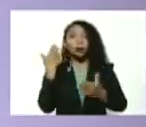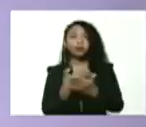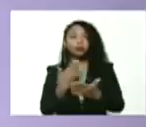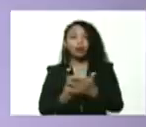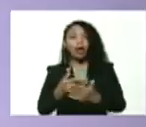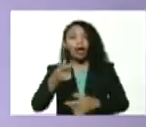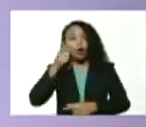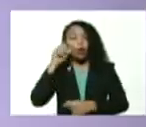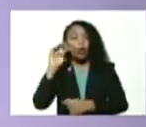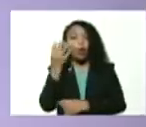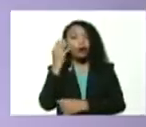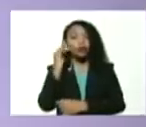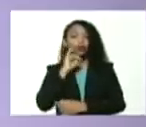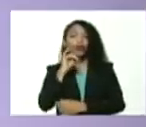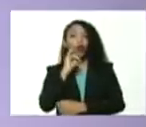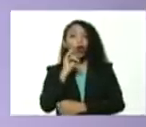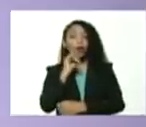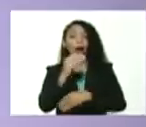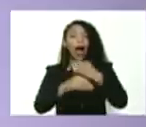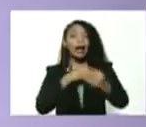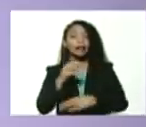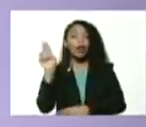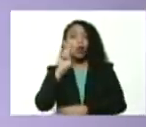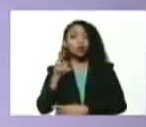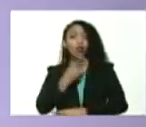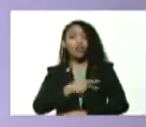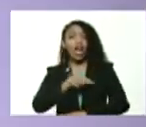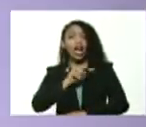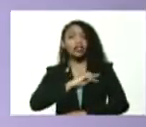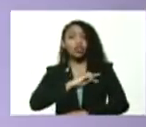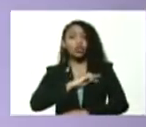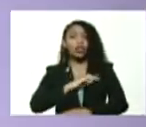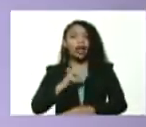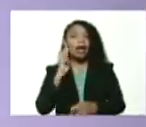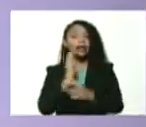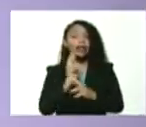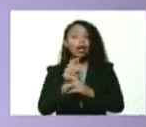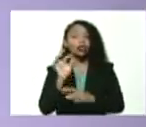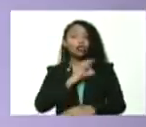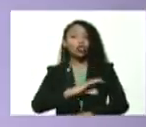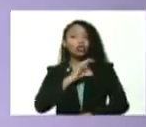cuarto informe para acreditar el uso fraudulento de las redes